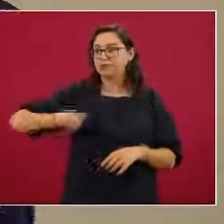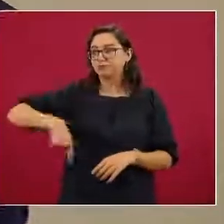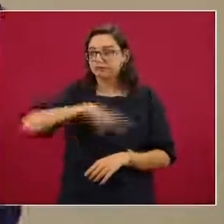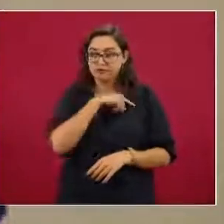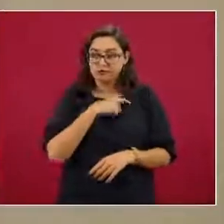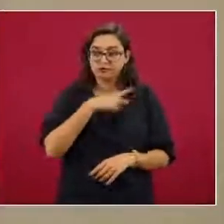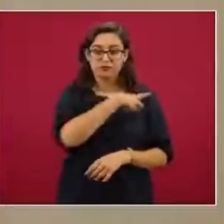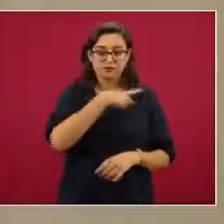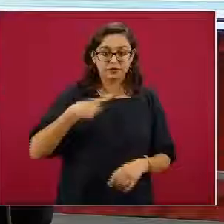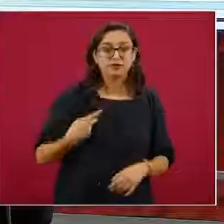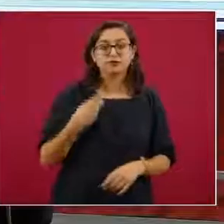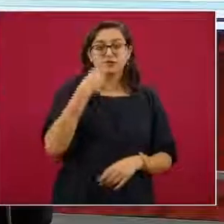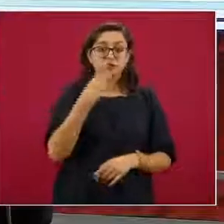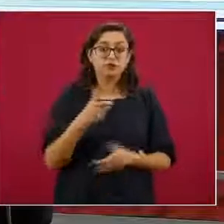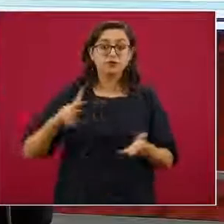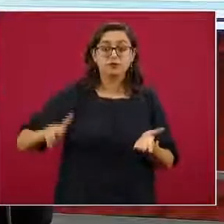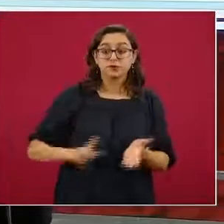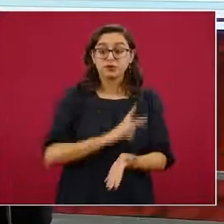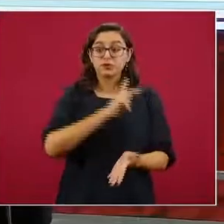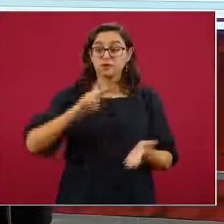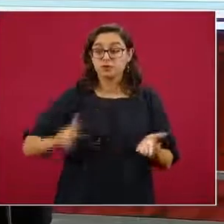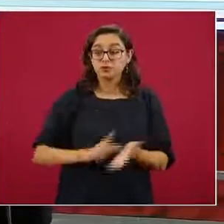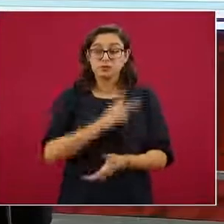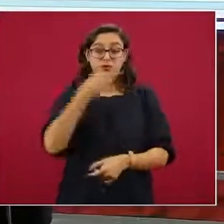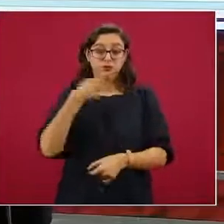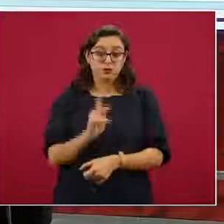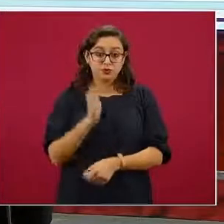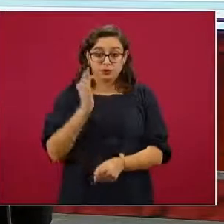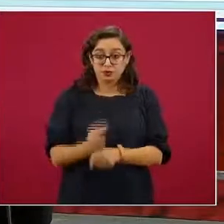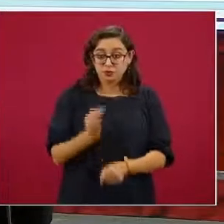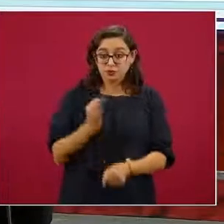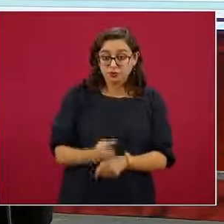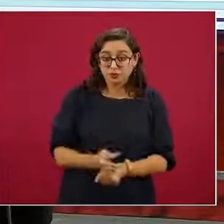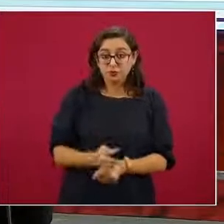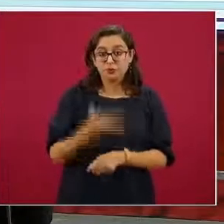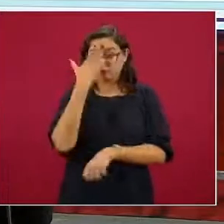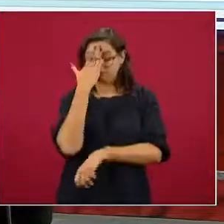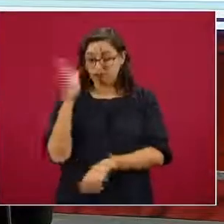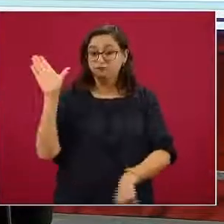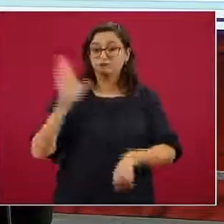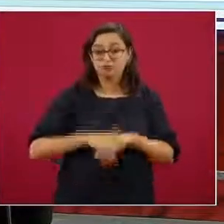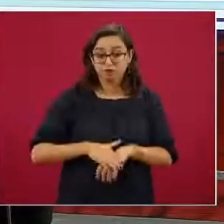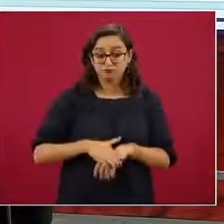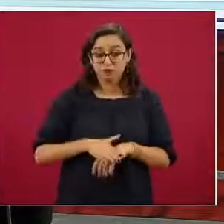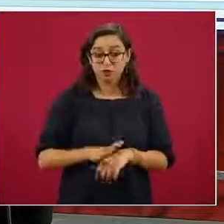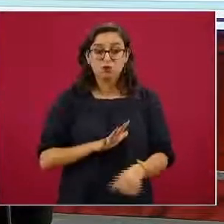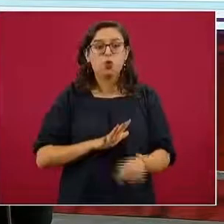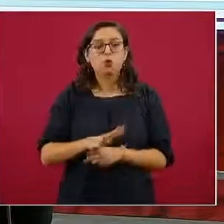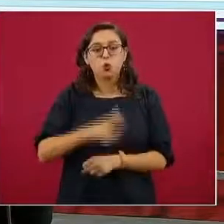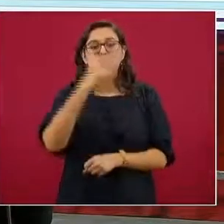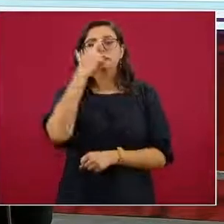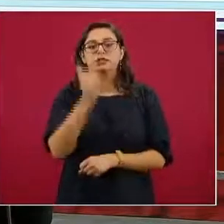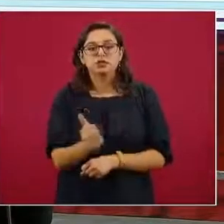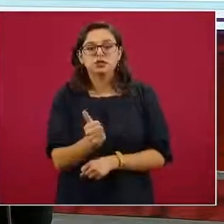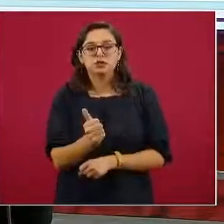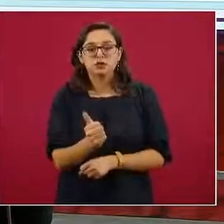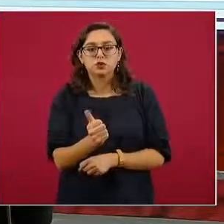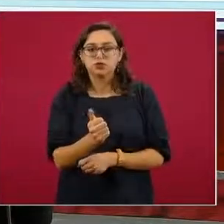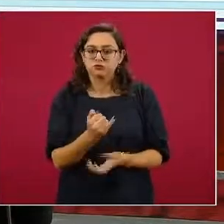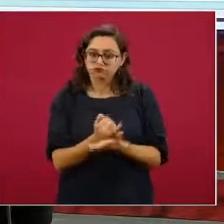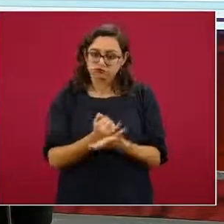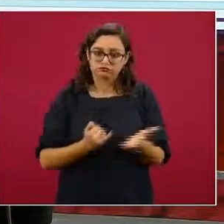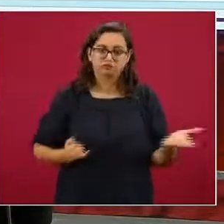mencionado múltiples veces, pero lo destacamos para que no se nos olvide la razón de haber